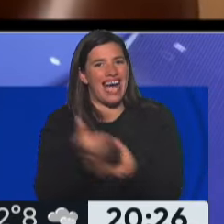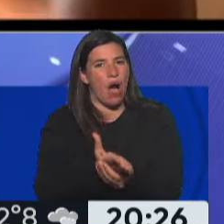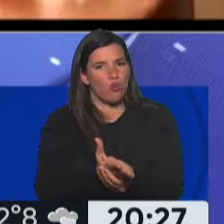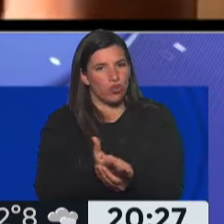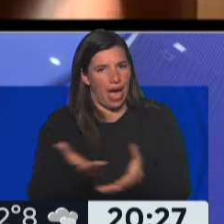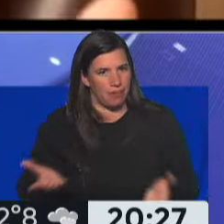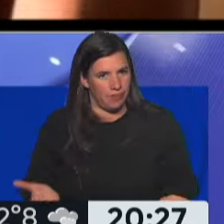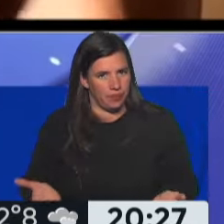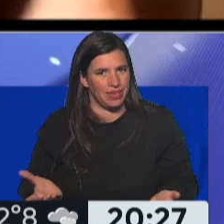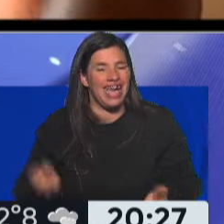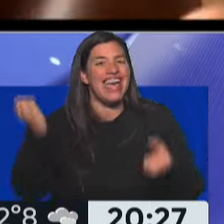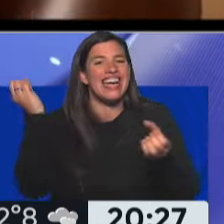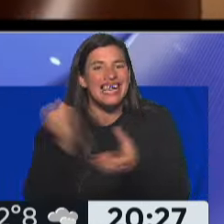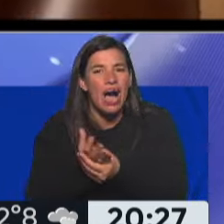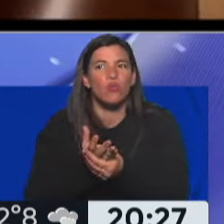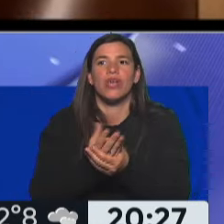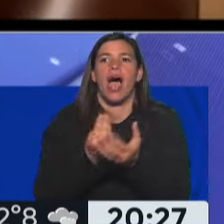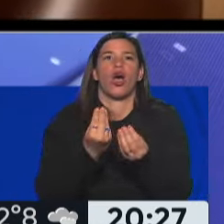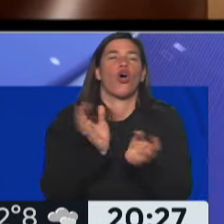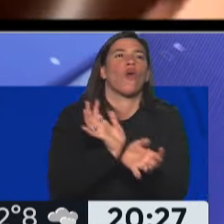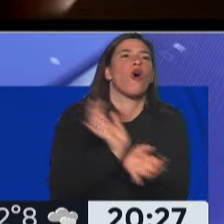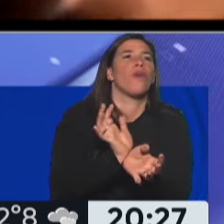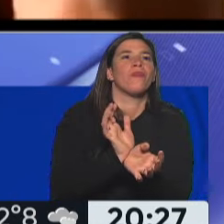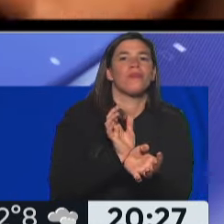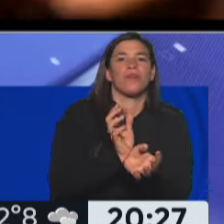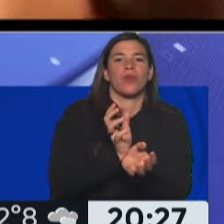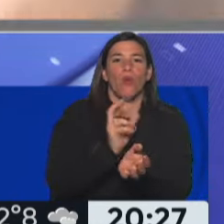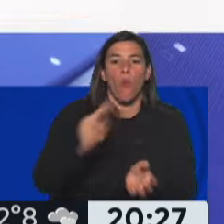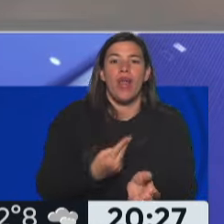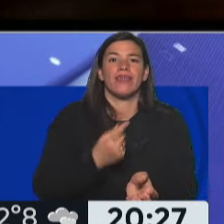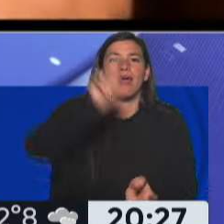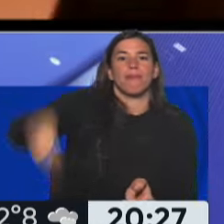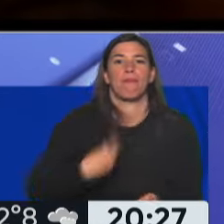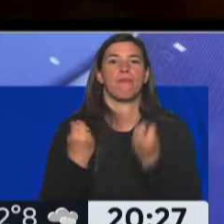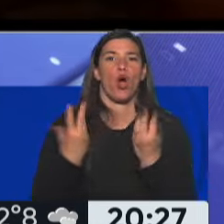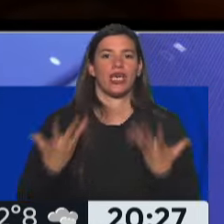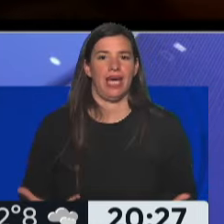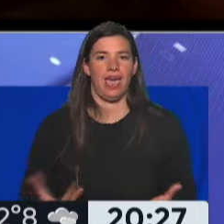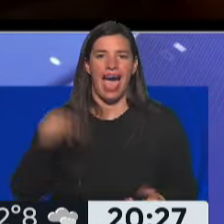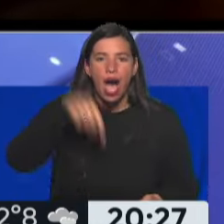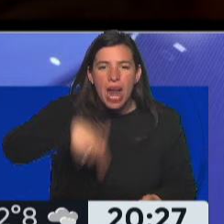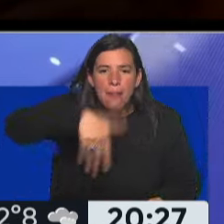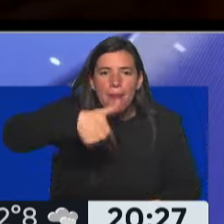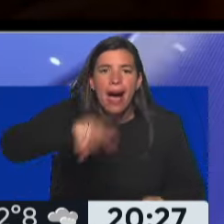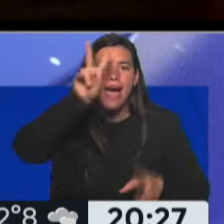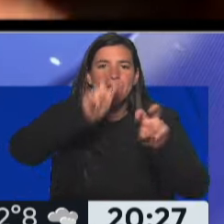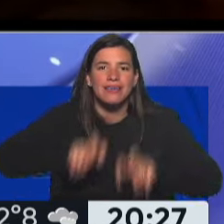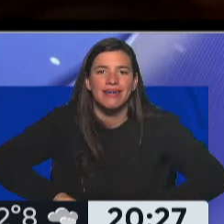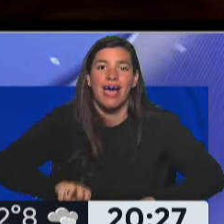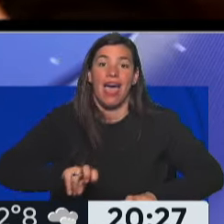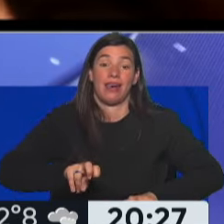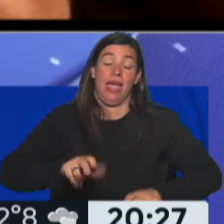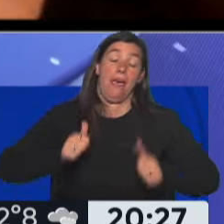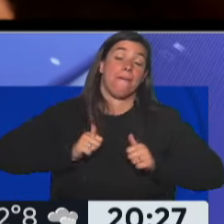no se determina la causa, o sea que está en plena investigación, por lo cual hay que ver qué es lo que sucede en los próximos días. Y lo cierto es que